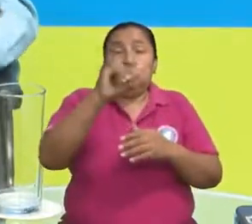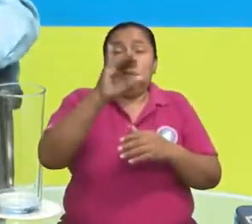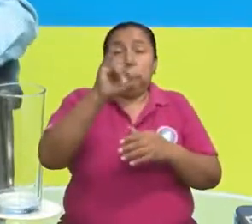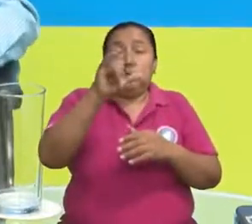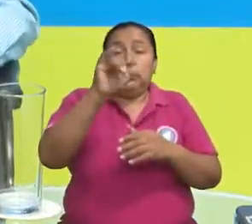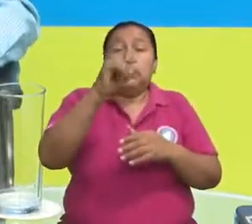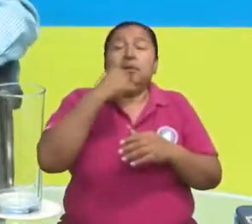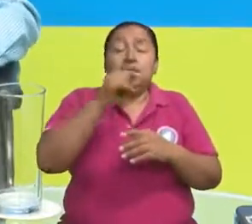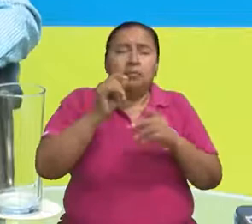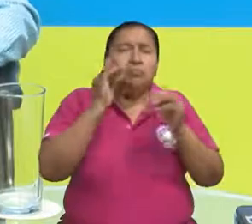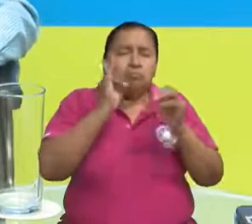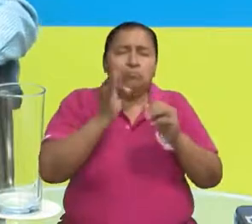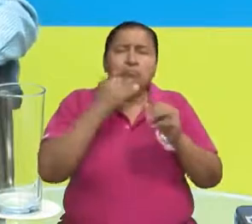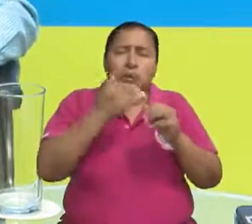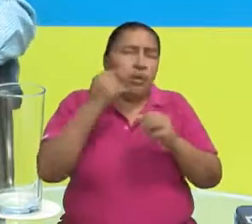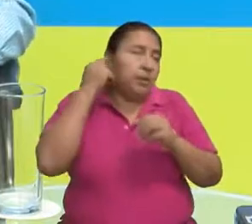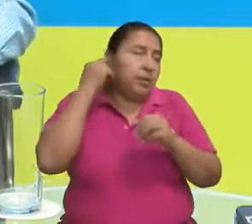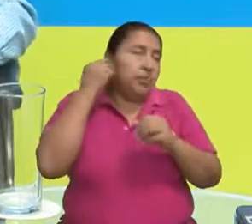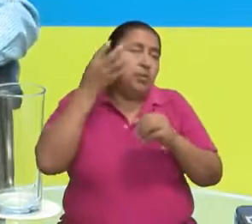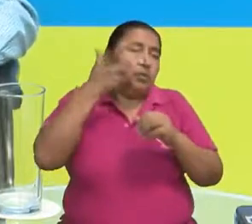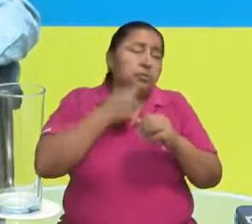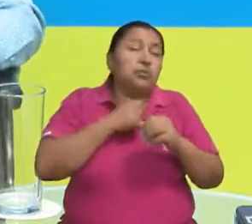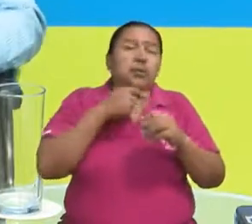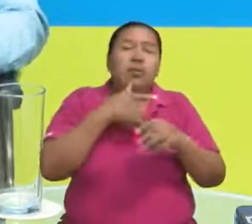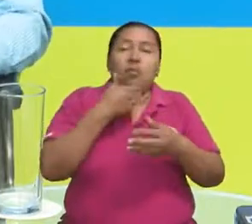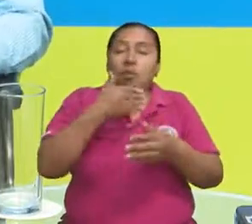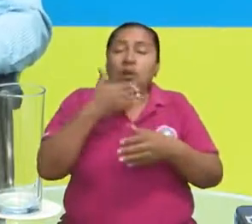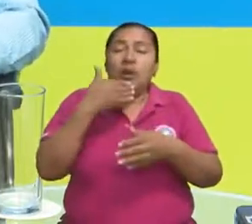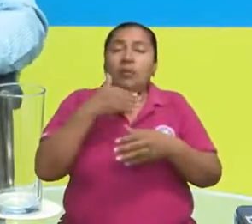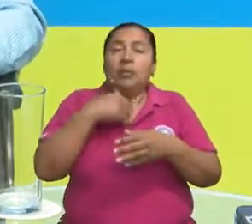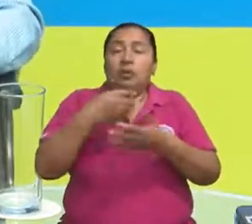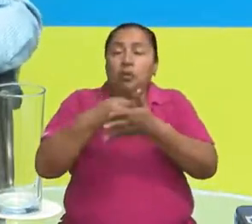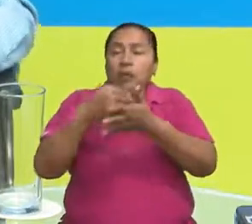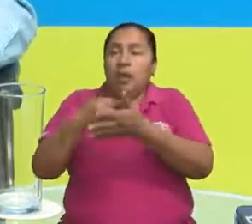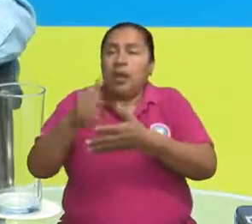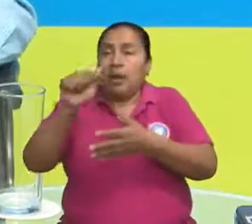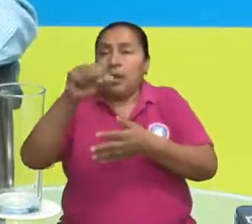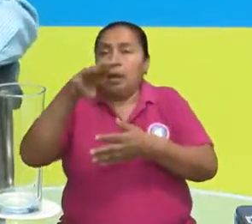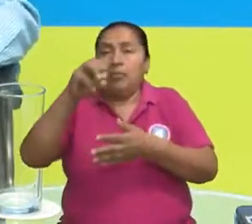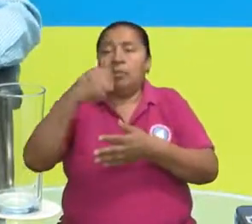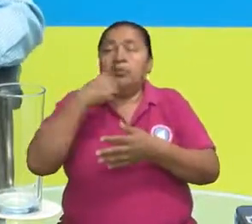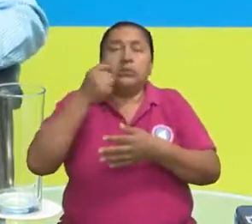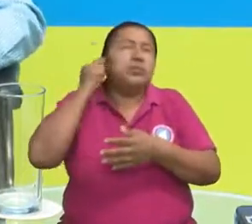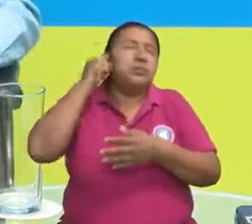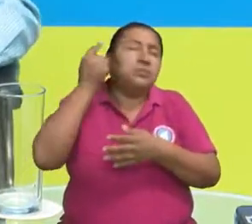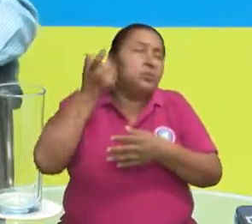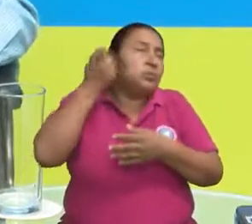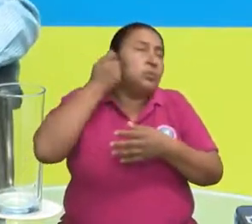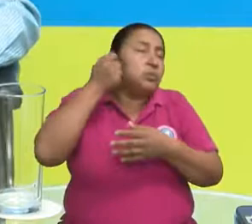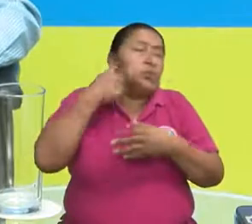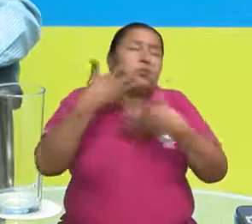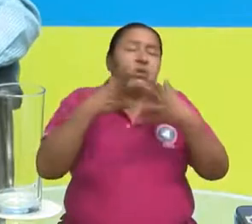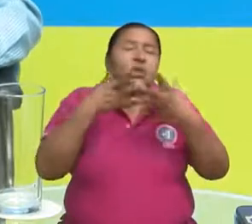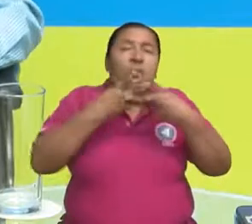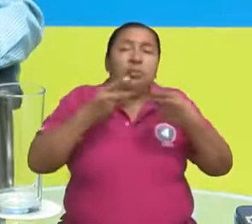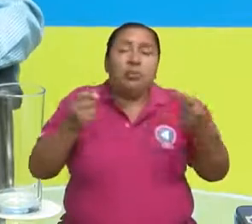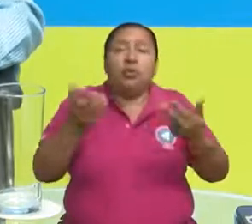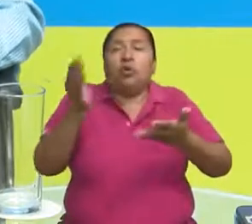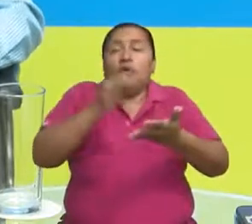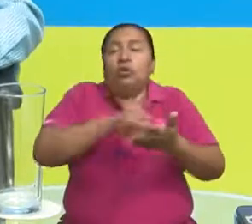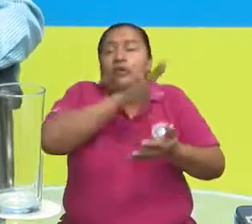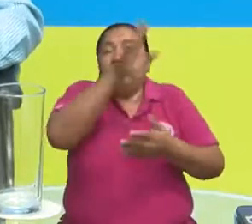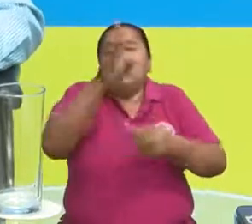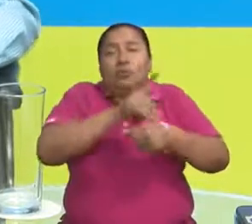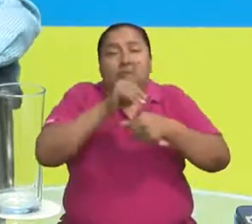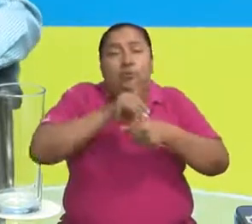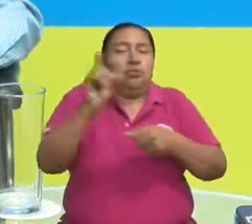la infección en el oído. Entonces viene, va a la farmacia, compra amoxicilina, se la toma y ya se curó y ya no vuelve a ir.